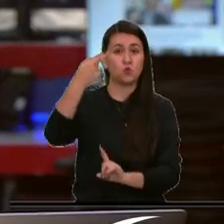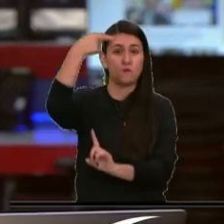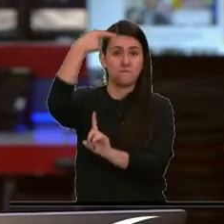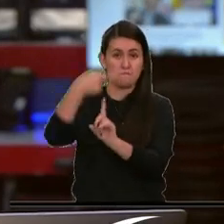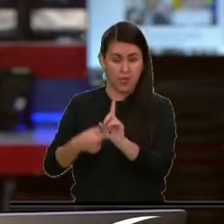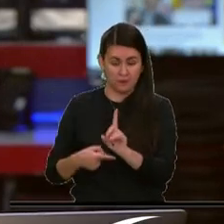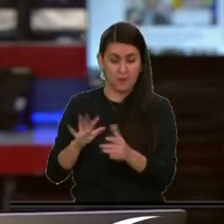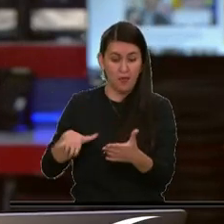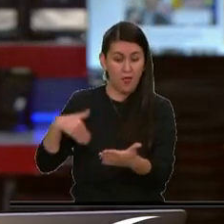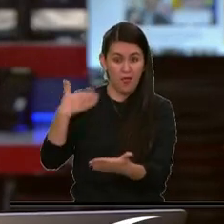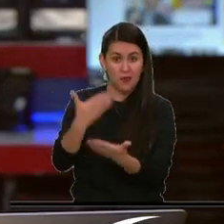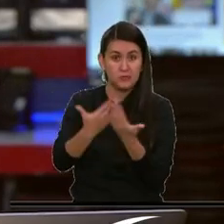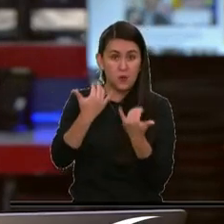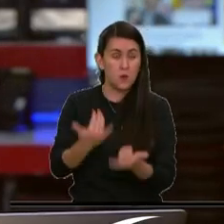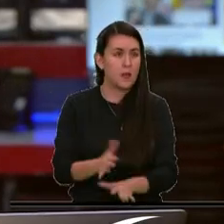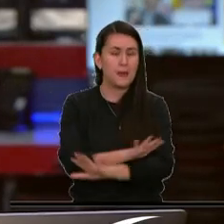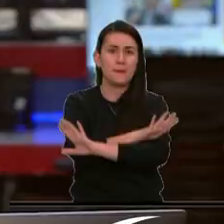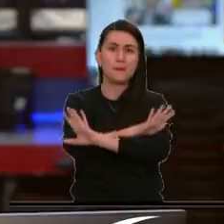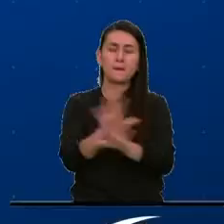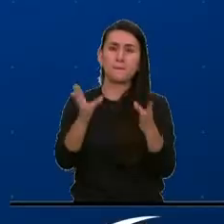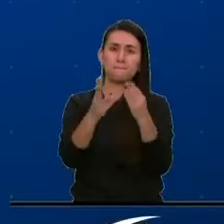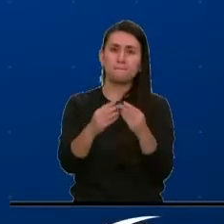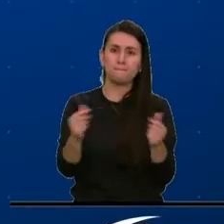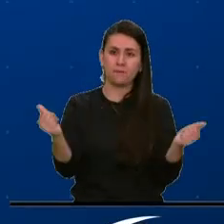el momento no hay rastro de él.